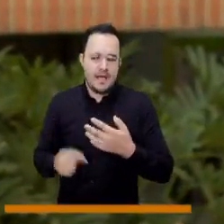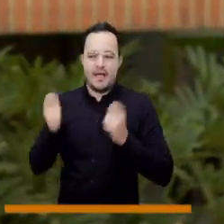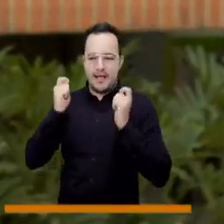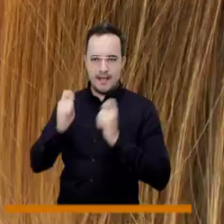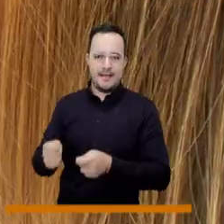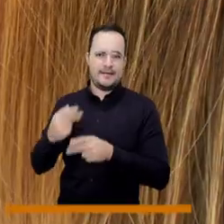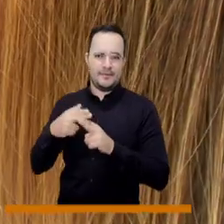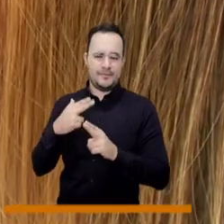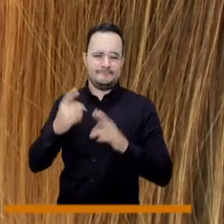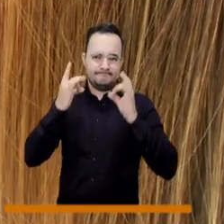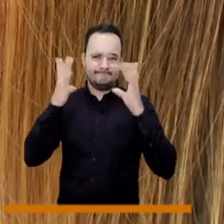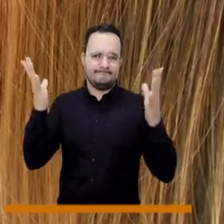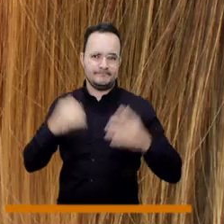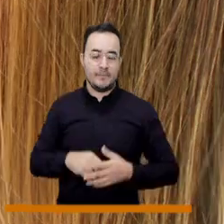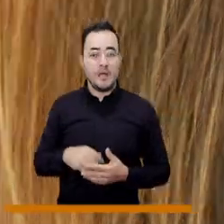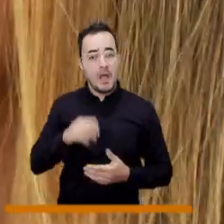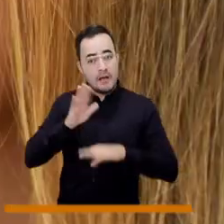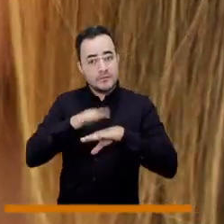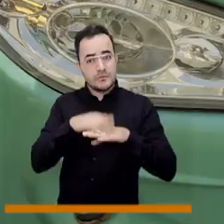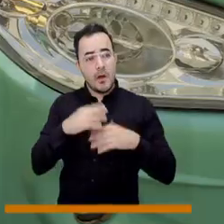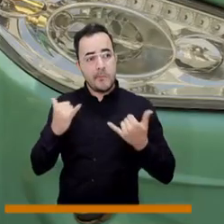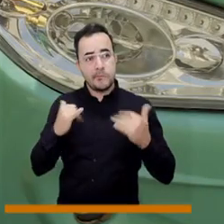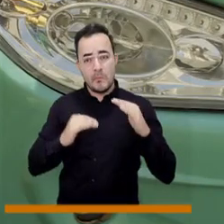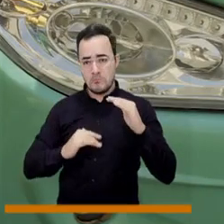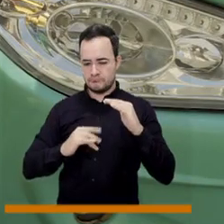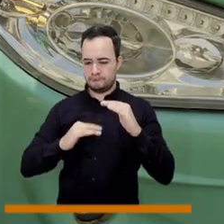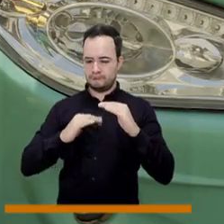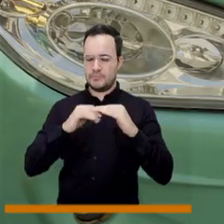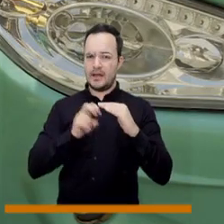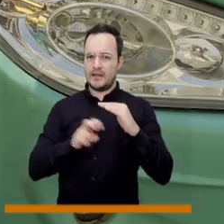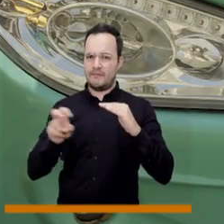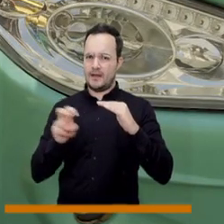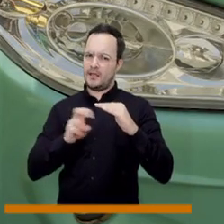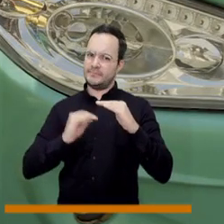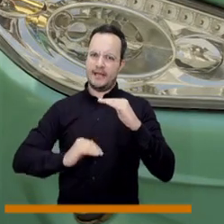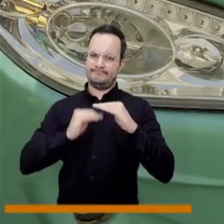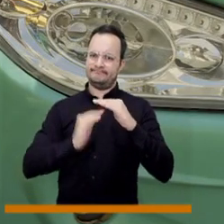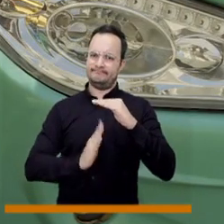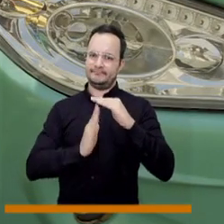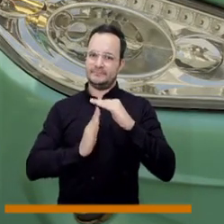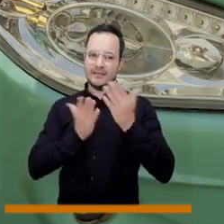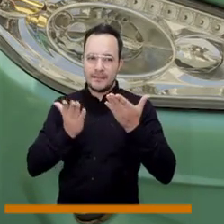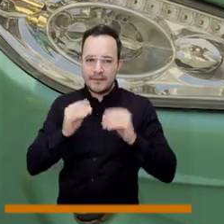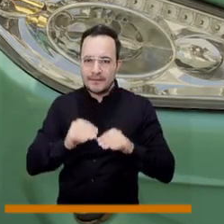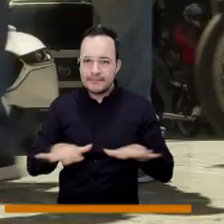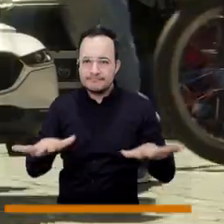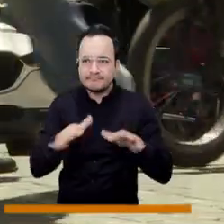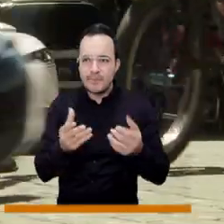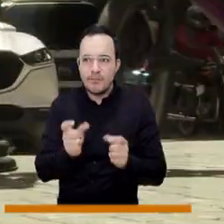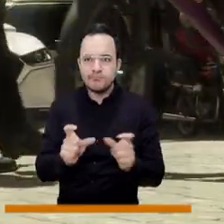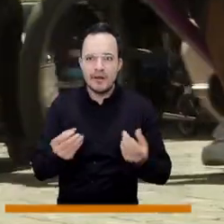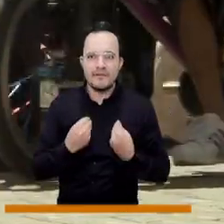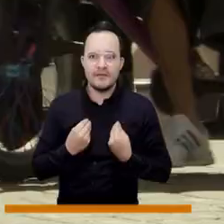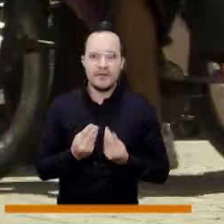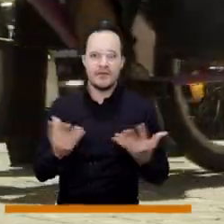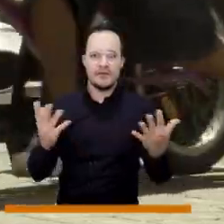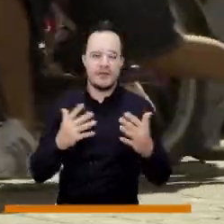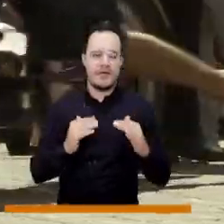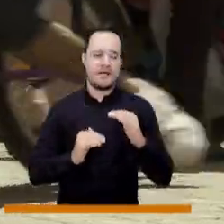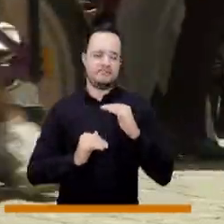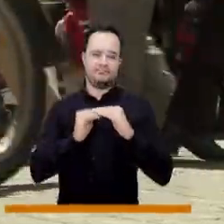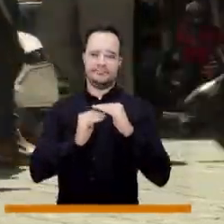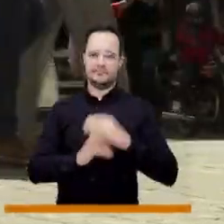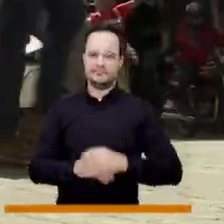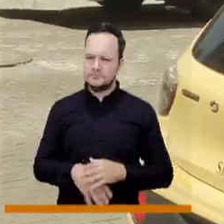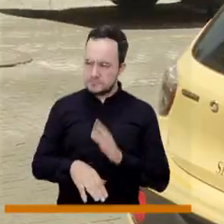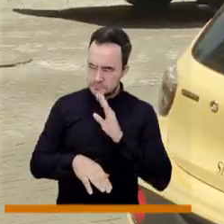Digamos que ya para definirlo a nivel normativo tenemos unos niveles permisibles que son diferentes dependiendo